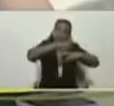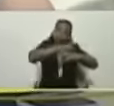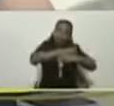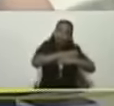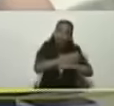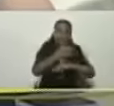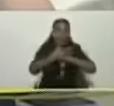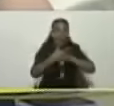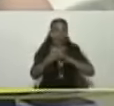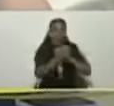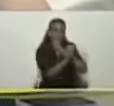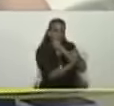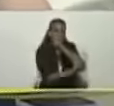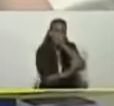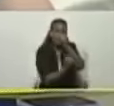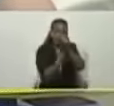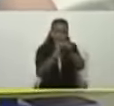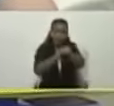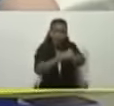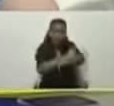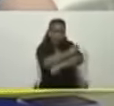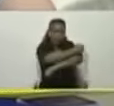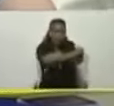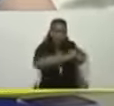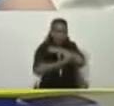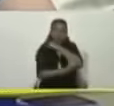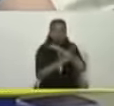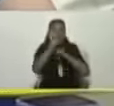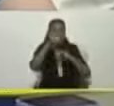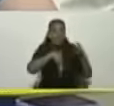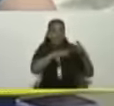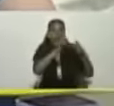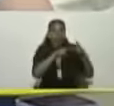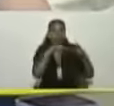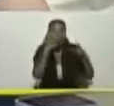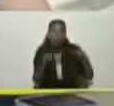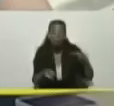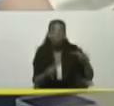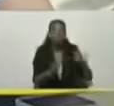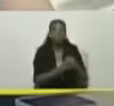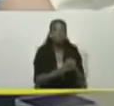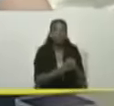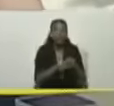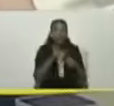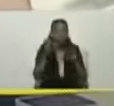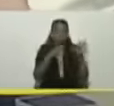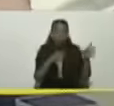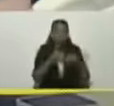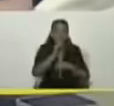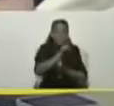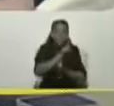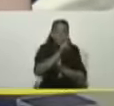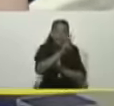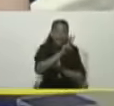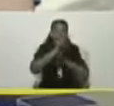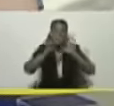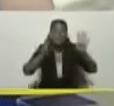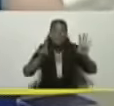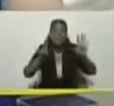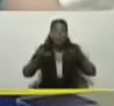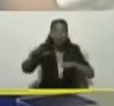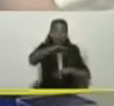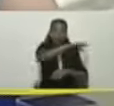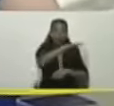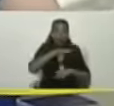Es de alta tecnología, todo digitalizado. De igual manera, presidente, estas unidades, estas 26 unidades que estarán en todo el